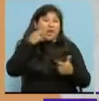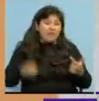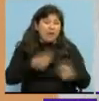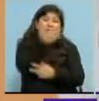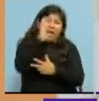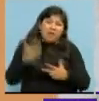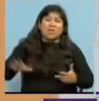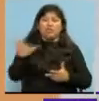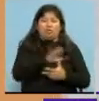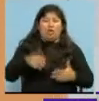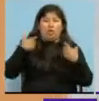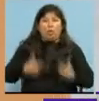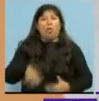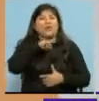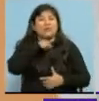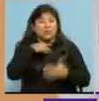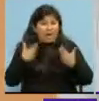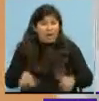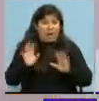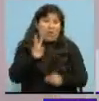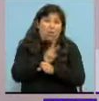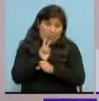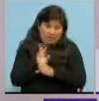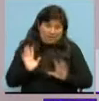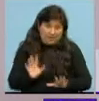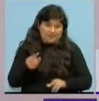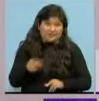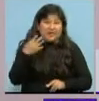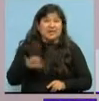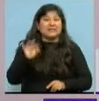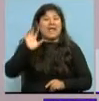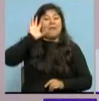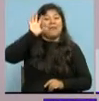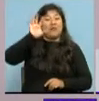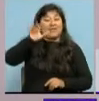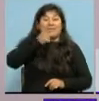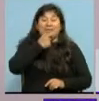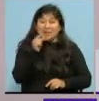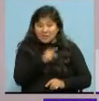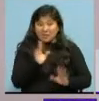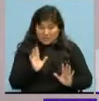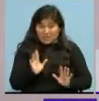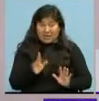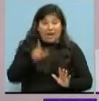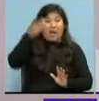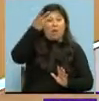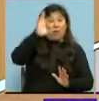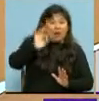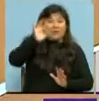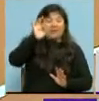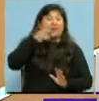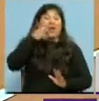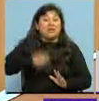trabajo y vocación es conservarla álvaro en la provincia de mendoza se han registrado 40 muertes de sí en lo que va